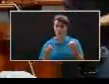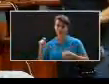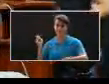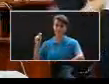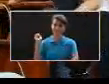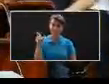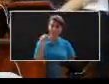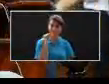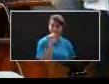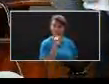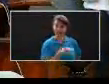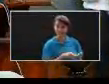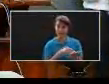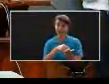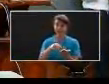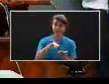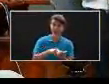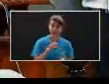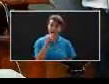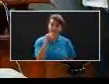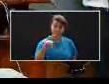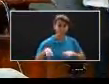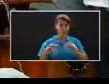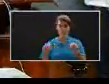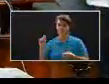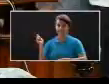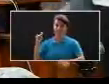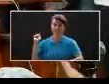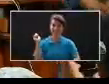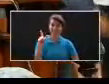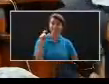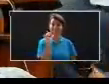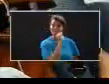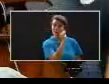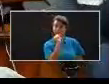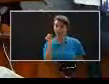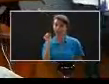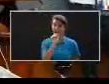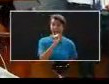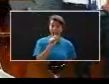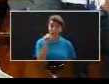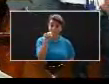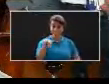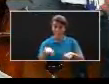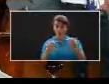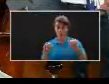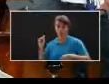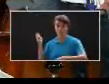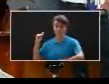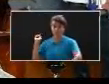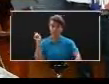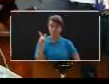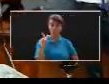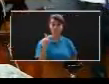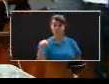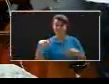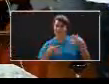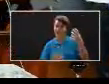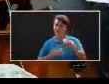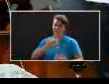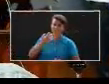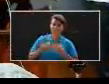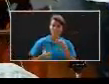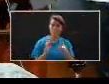así como David danzaba, así como David cantaba, así como David